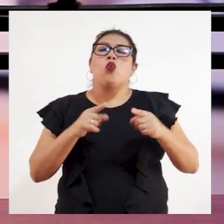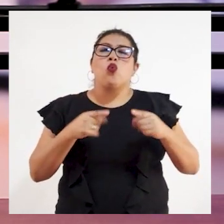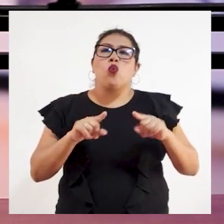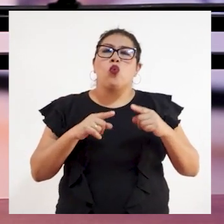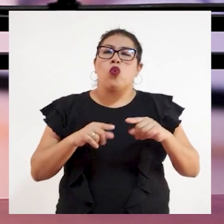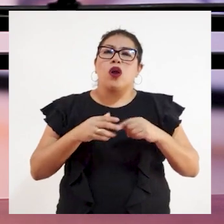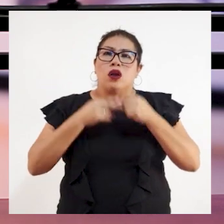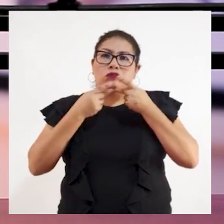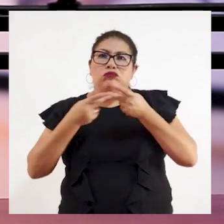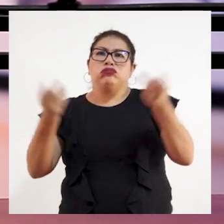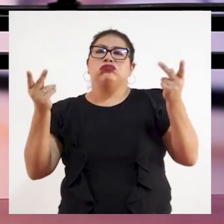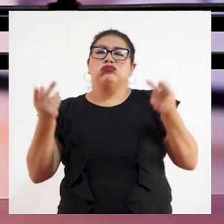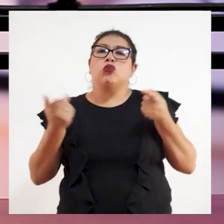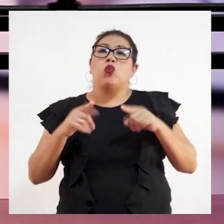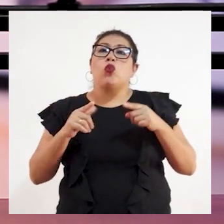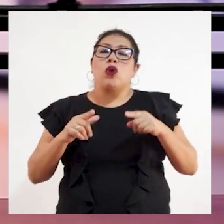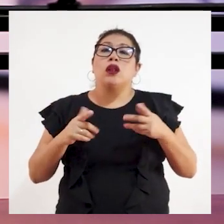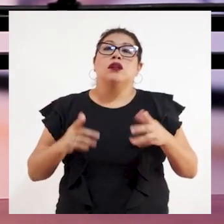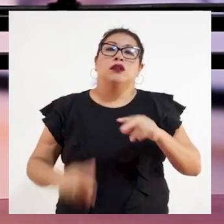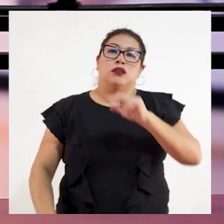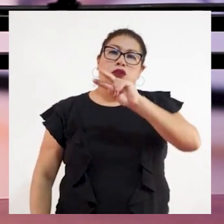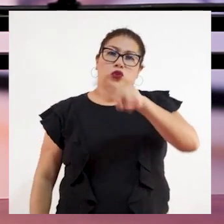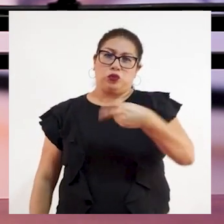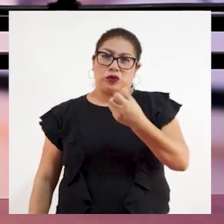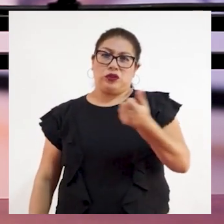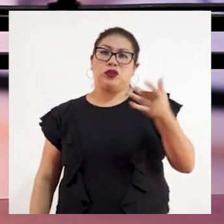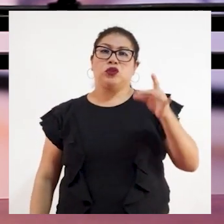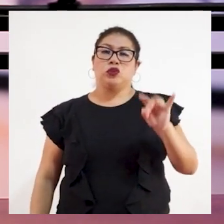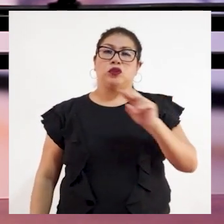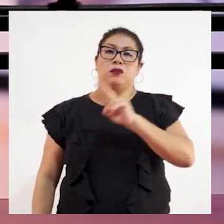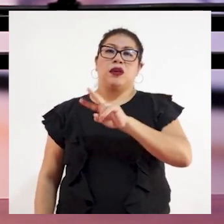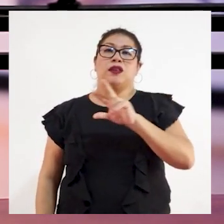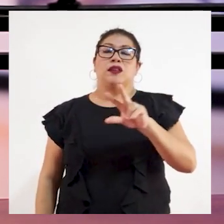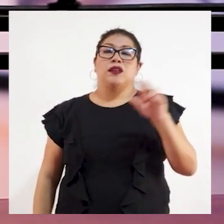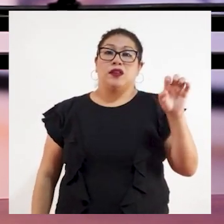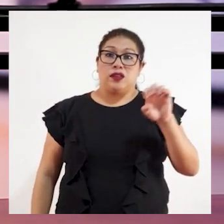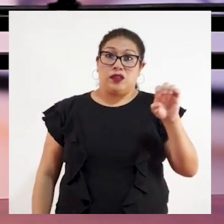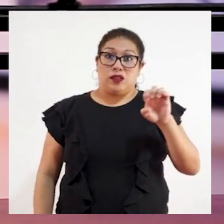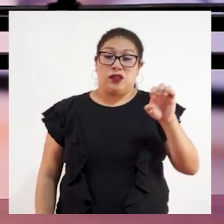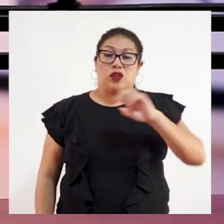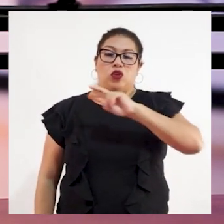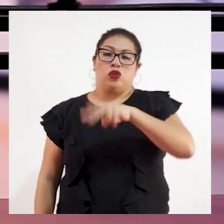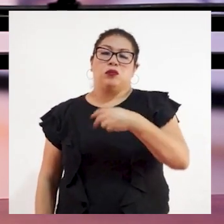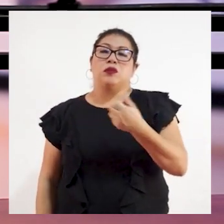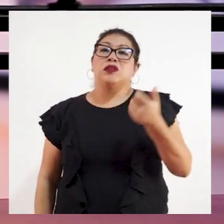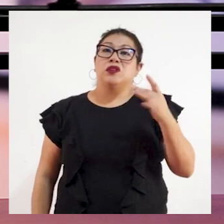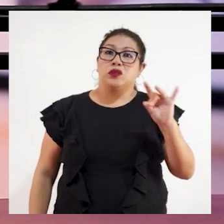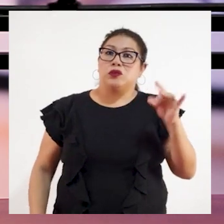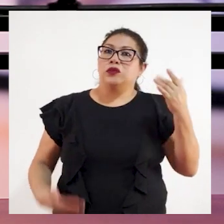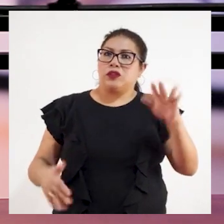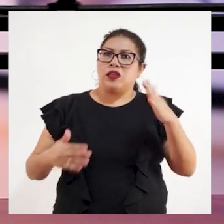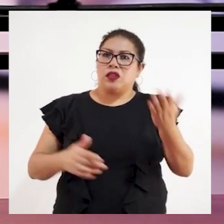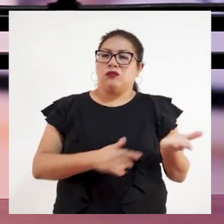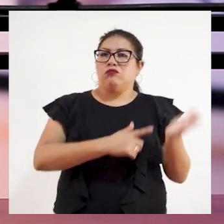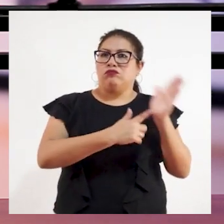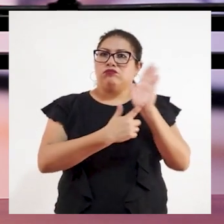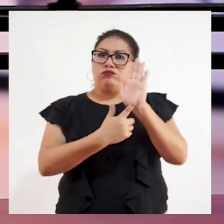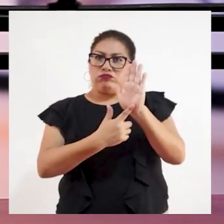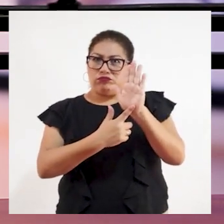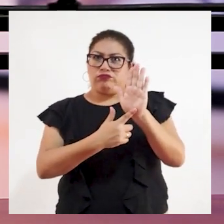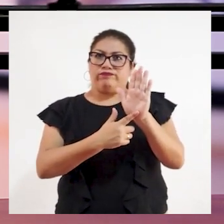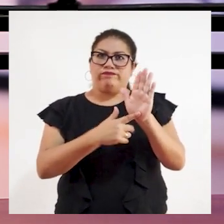difundió, o sea, se llevó a cabo el 2018, el 23 de enero del 2018 fue